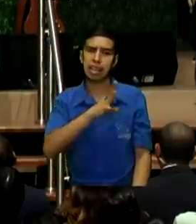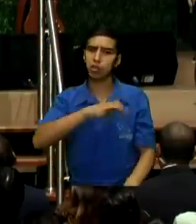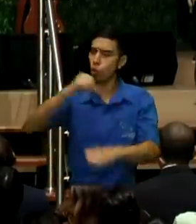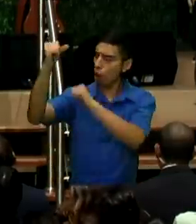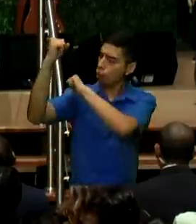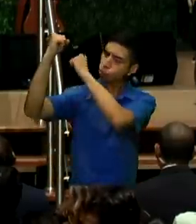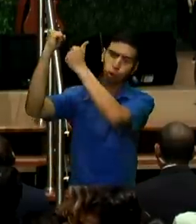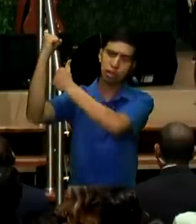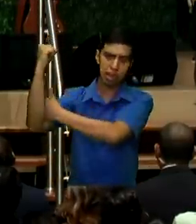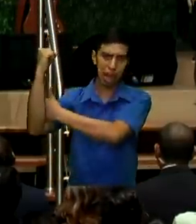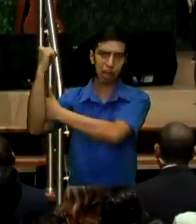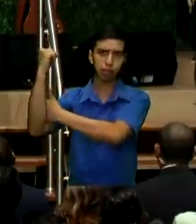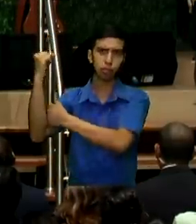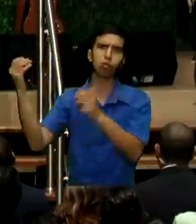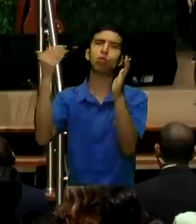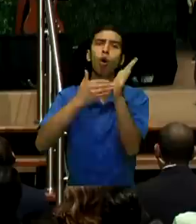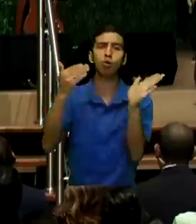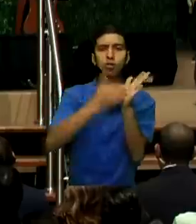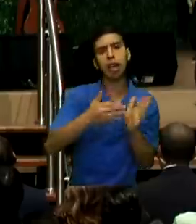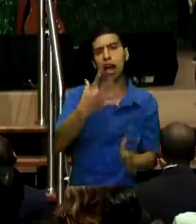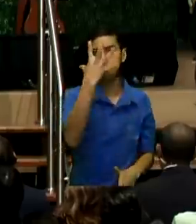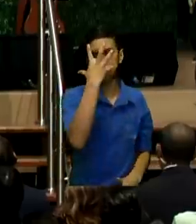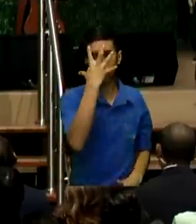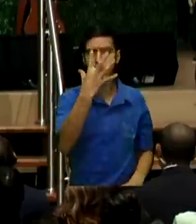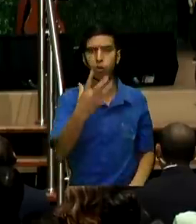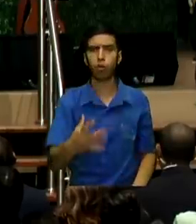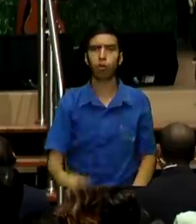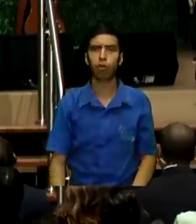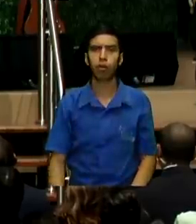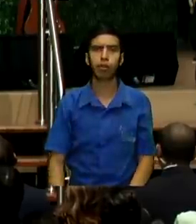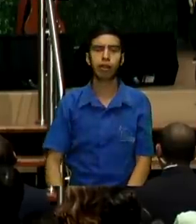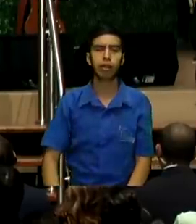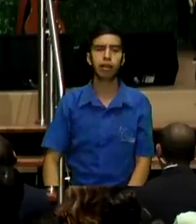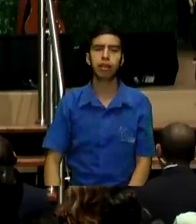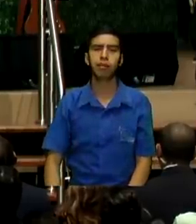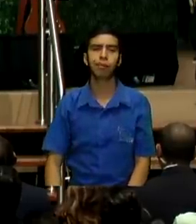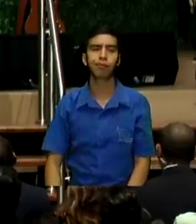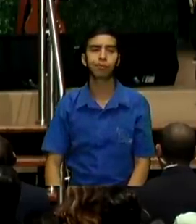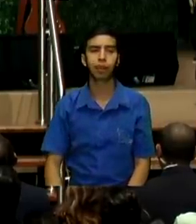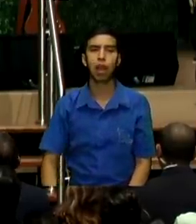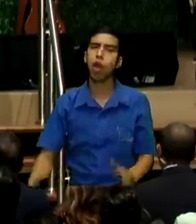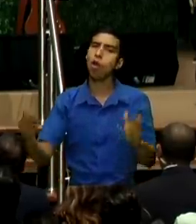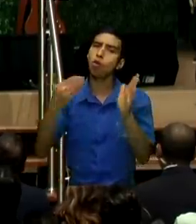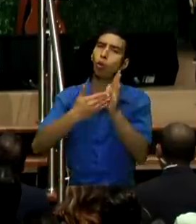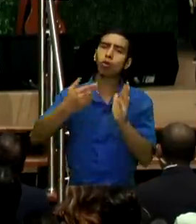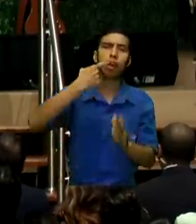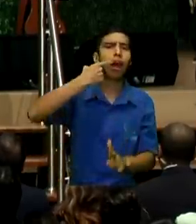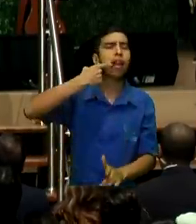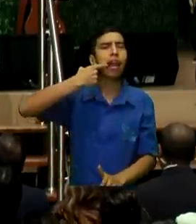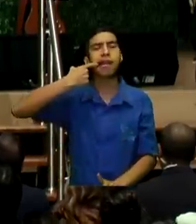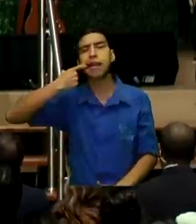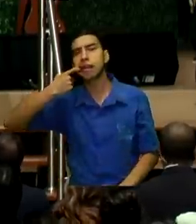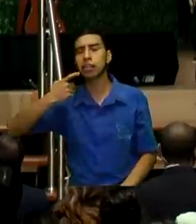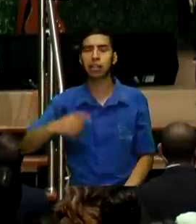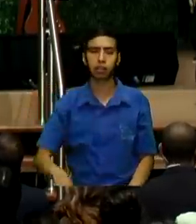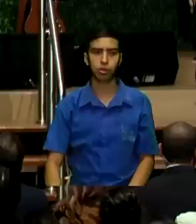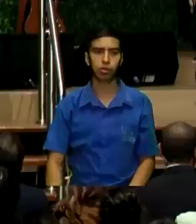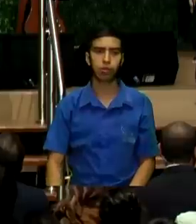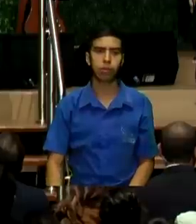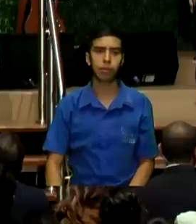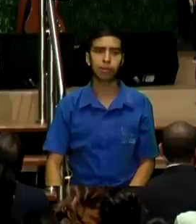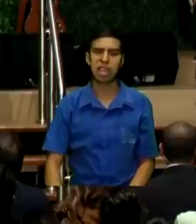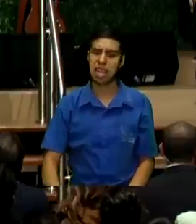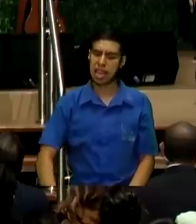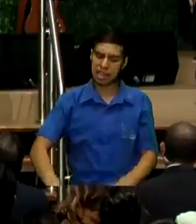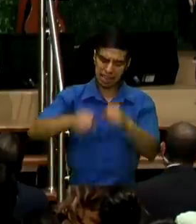eso es lo que dice, resistir al enemigo y vosotros huirá, hay que resistir el pecado también. Decir, no, Padre, en el nombre de Jesús yo echo fuera todo este